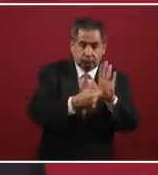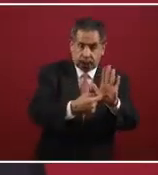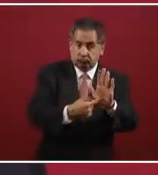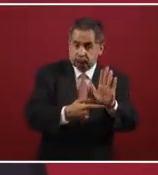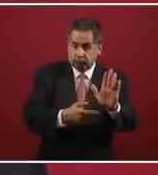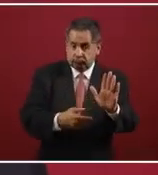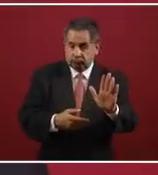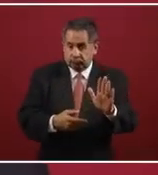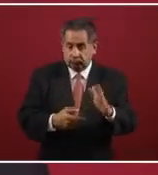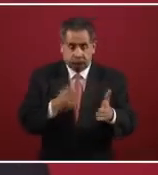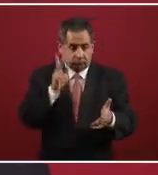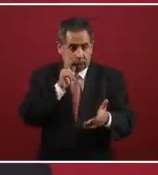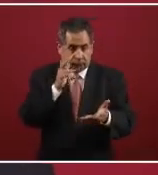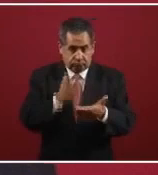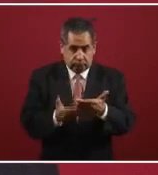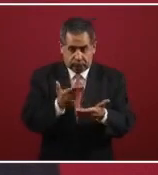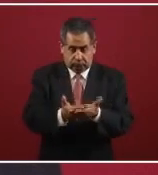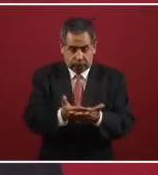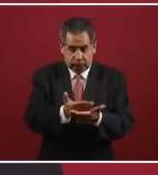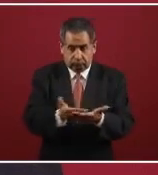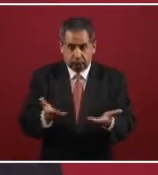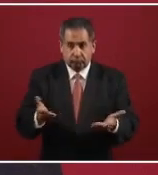las pruebas